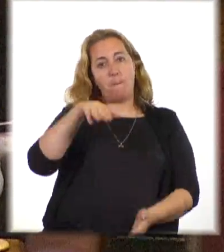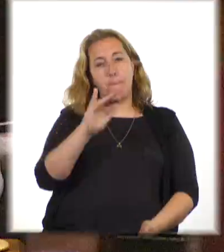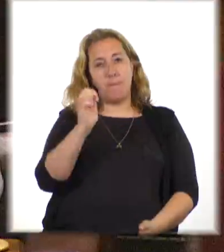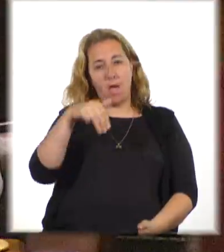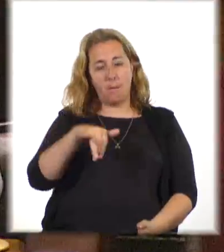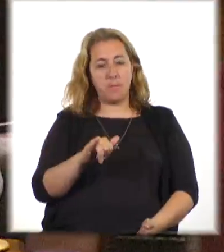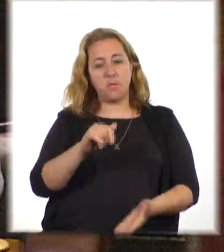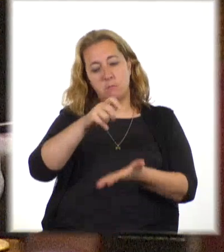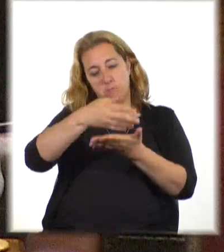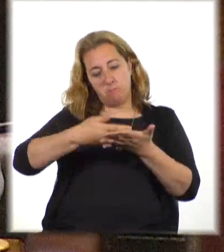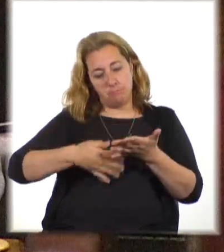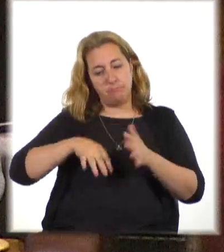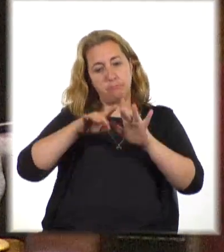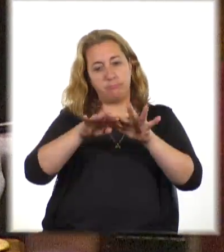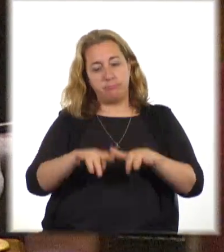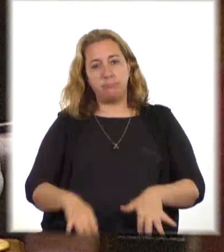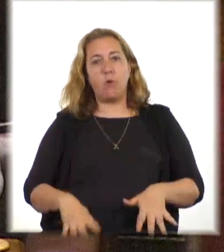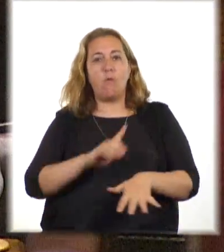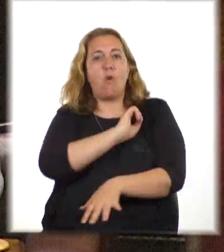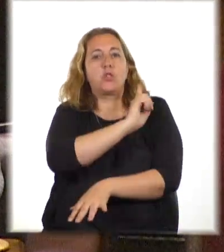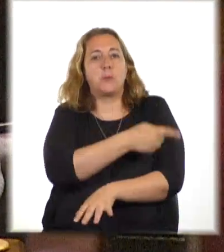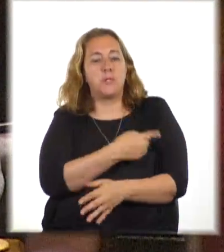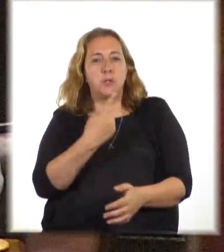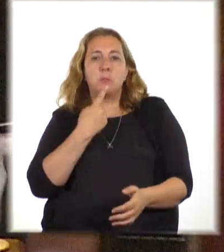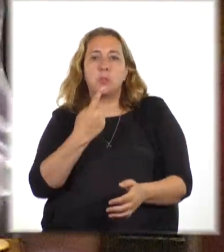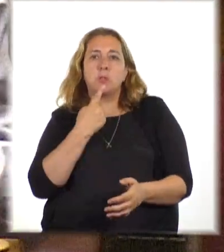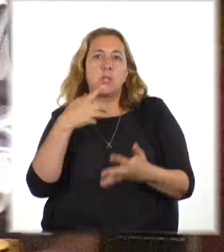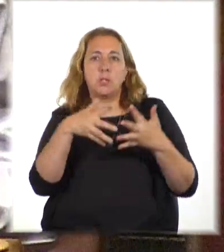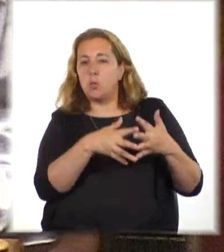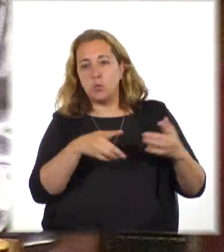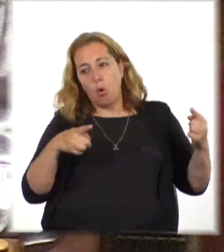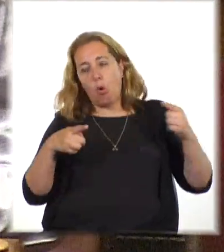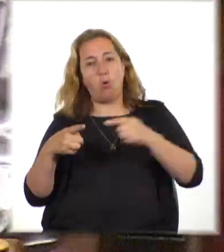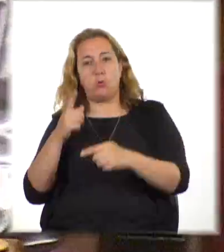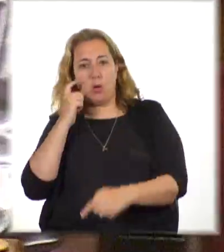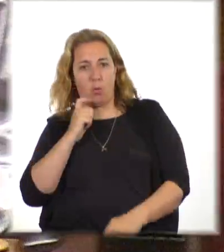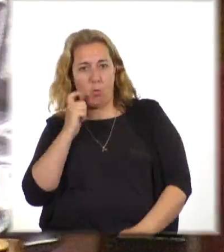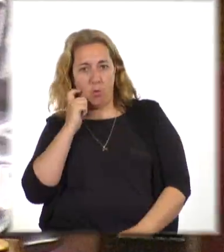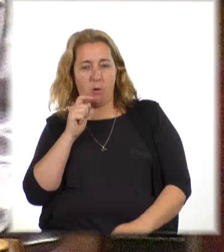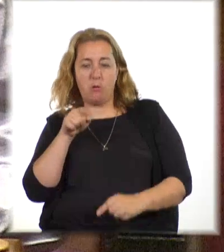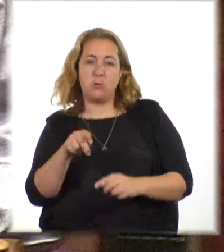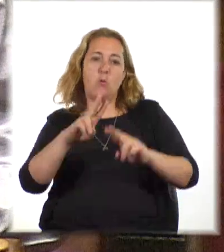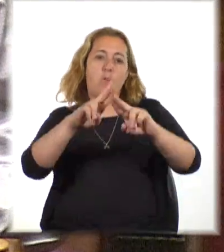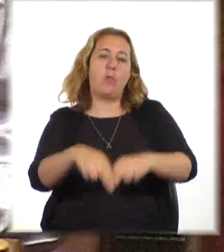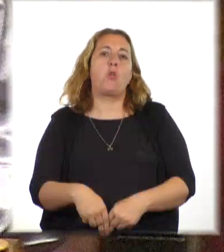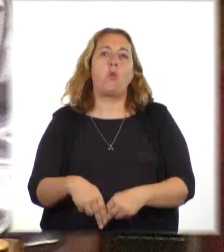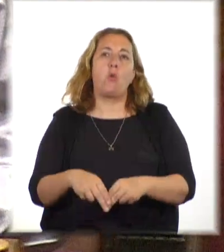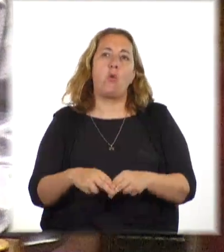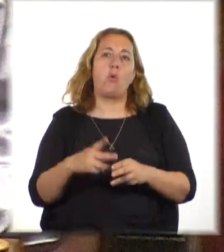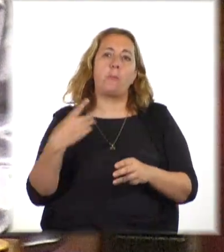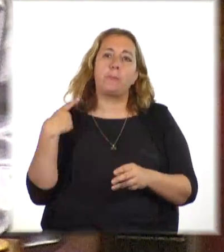nacional sobre el fortalecimiento de la política de los eeuu hacia cuba que drogó la directiva